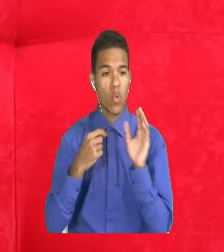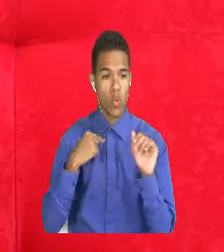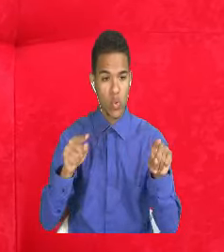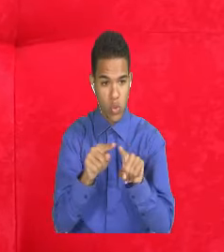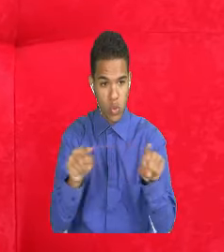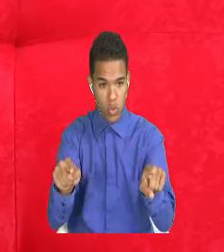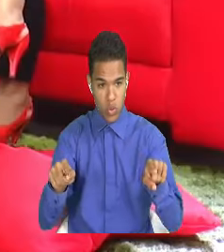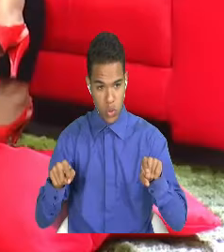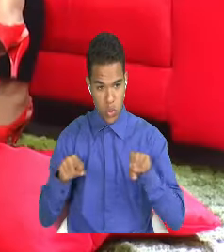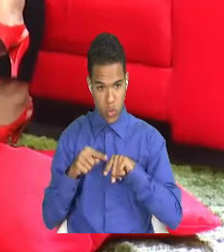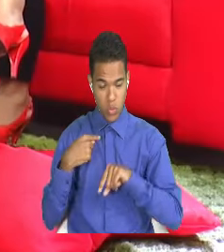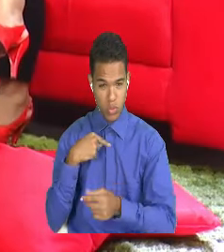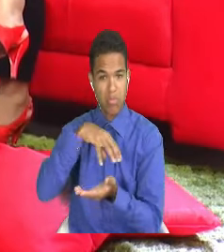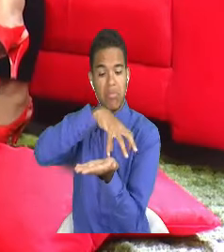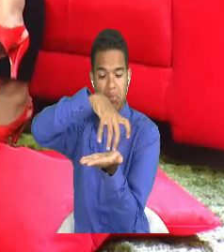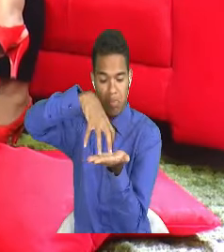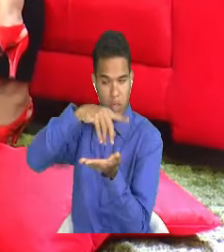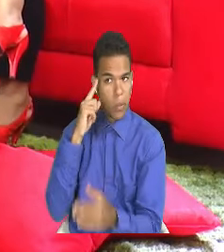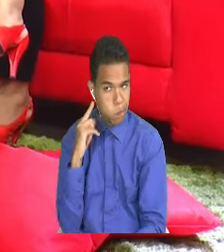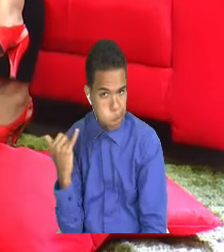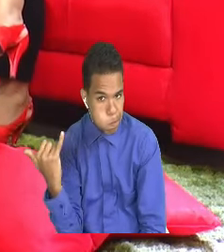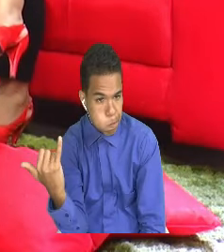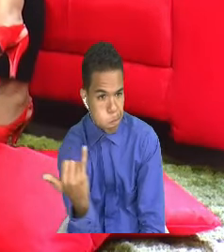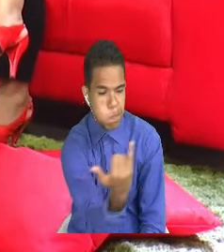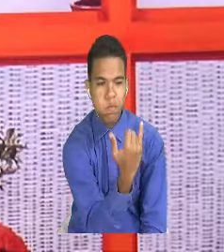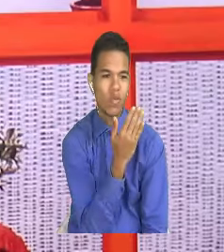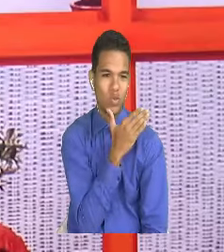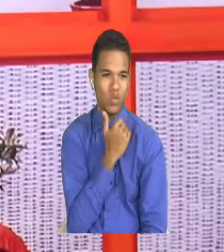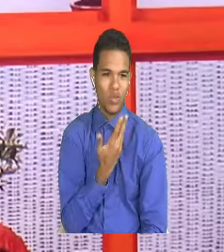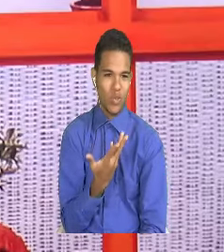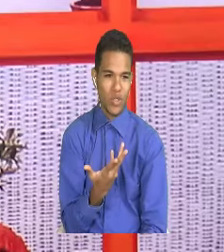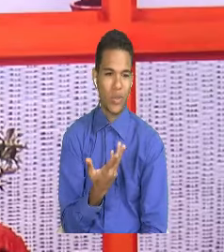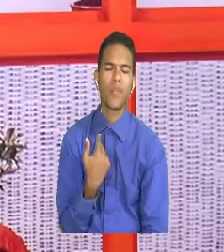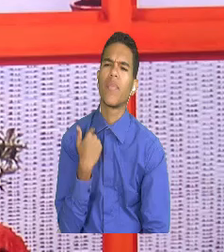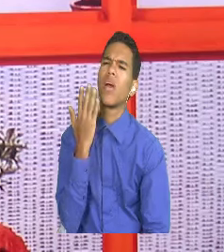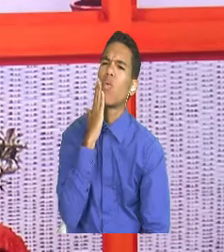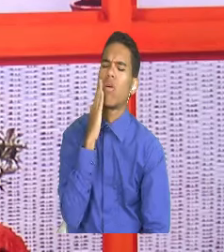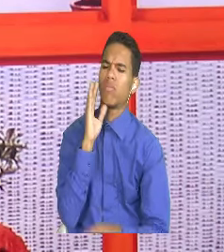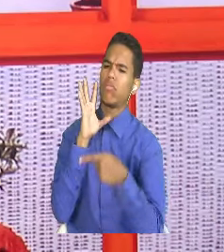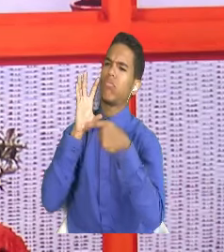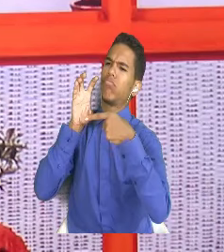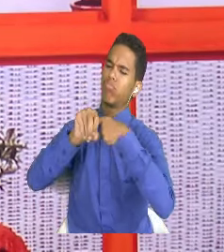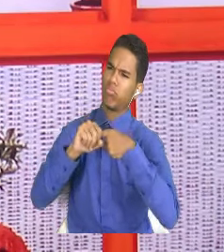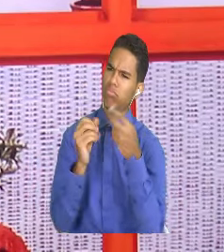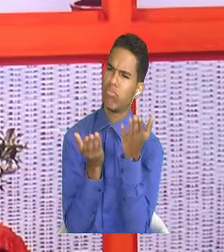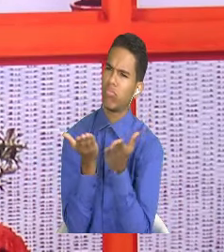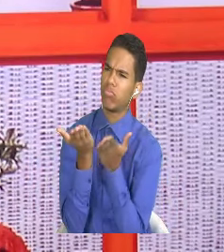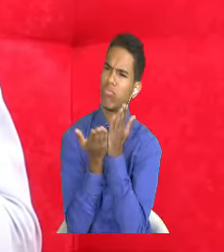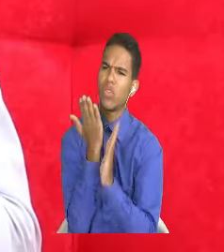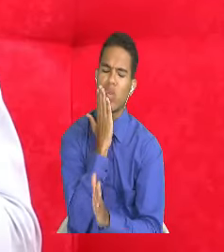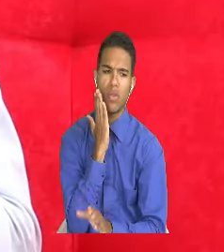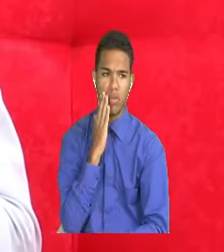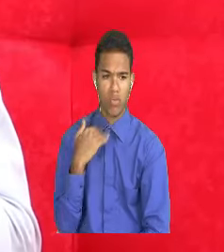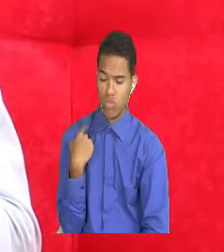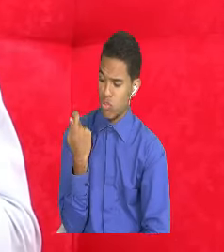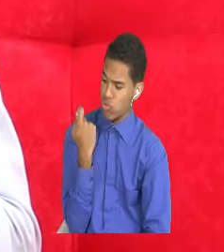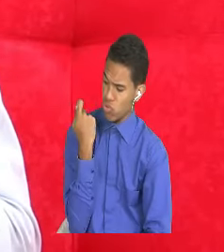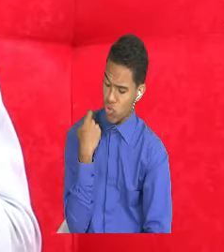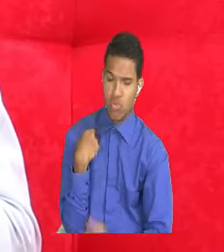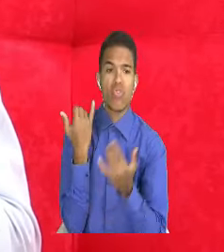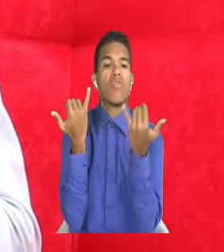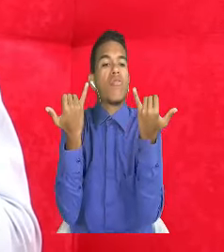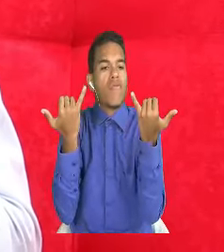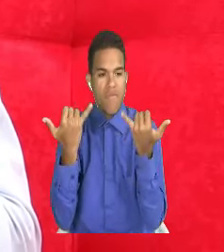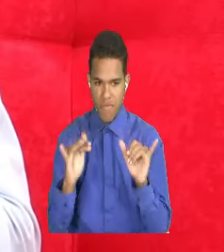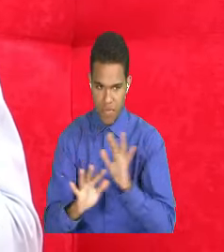departamento. ¿Desde cuándo podemos empezar a acceder a los servicios que presta Reina Lucía? Bueno, acabamos de salir del proceso de habilitación, ya estamos habilitados